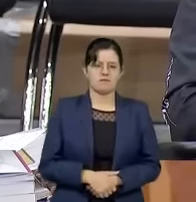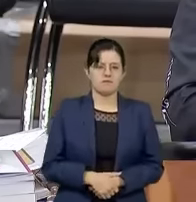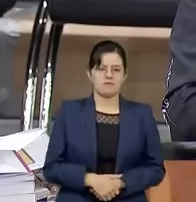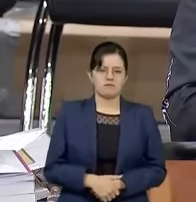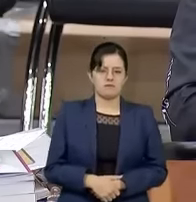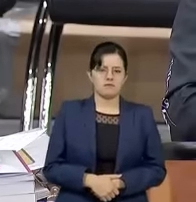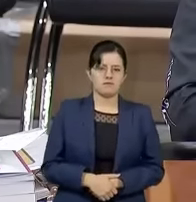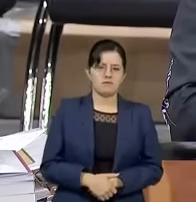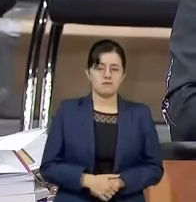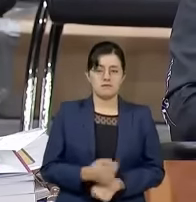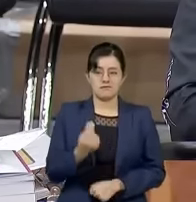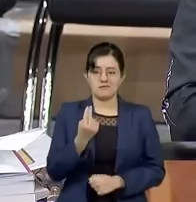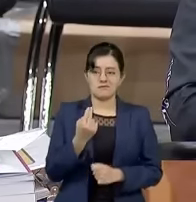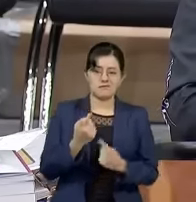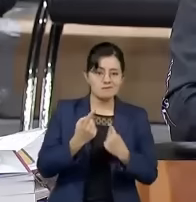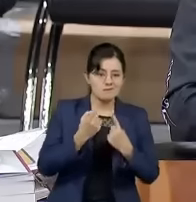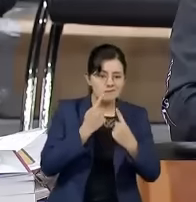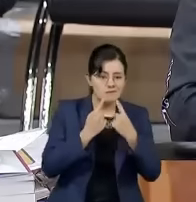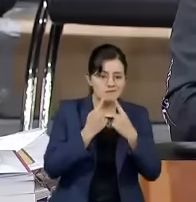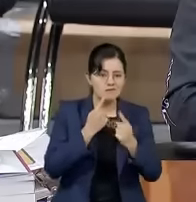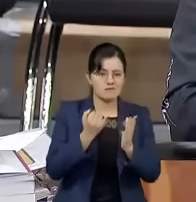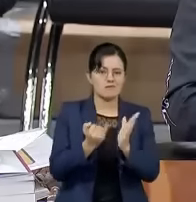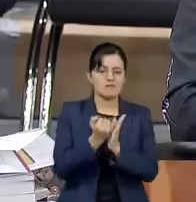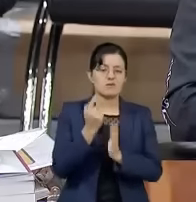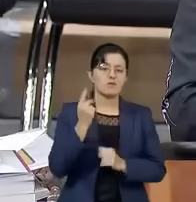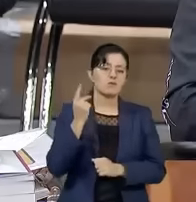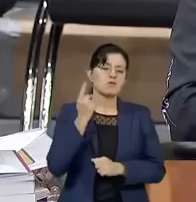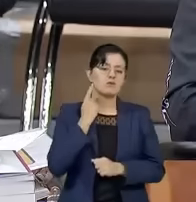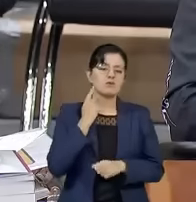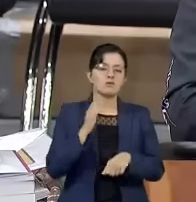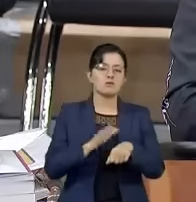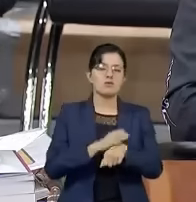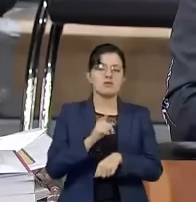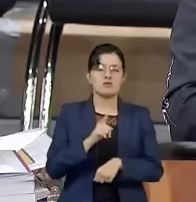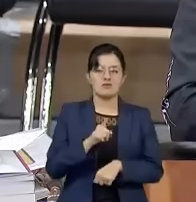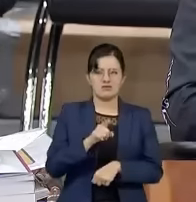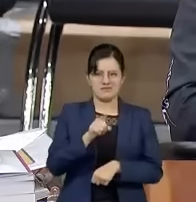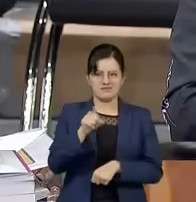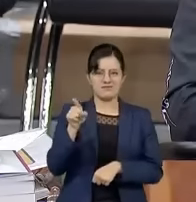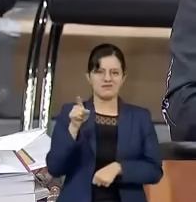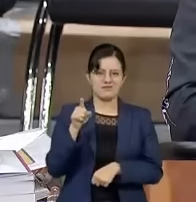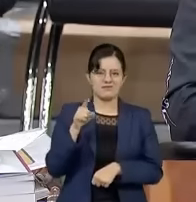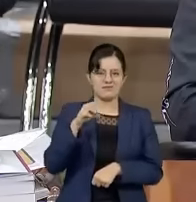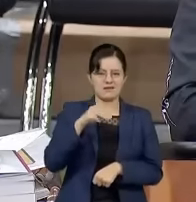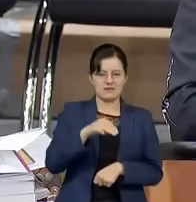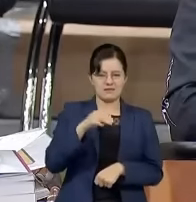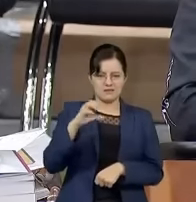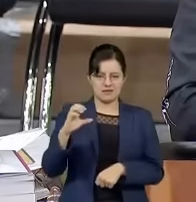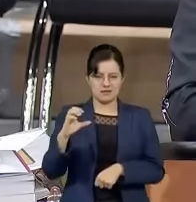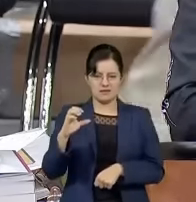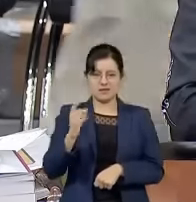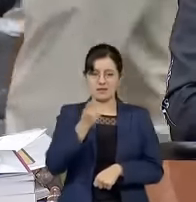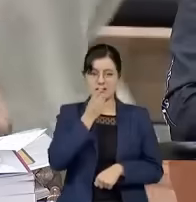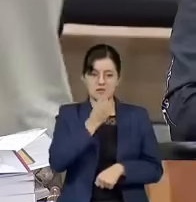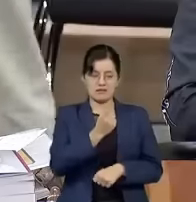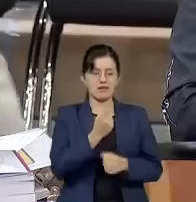una decisión política porque lo que se nos pedía por otros partidos en el caso de nuestros amigos de movimiento ciudadanos